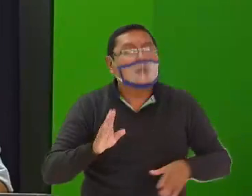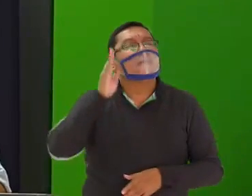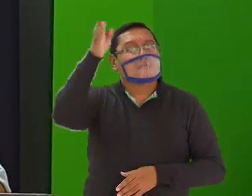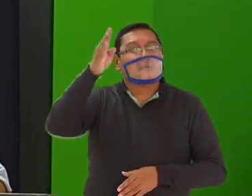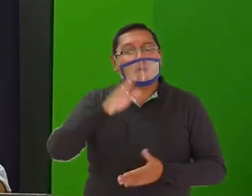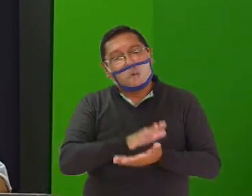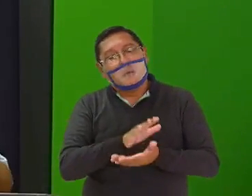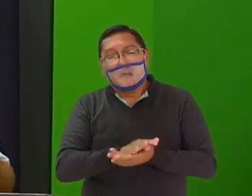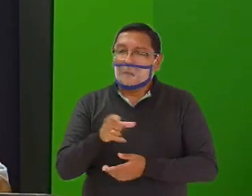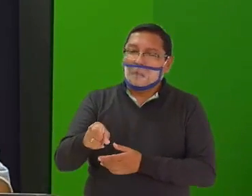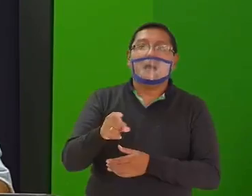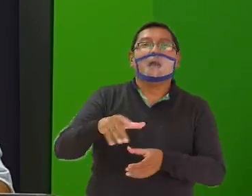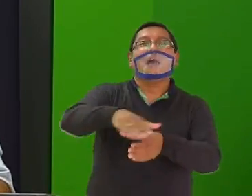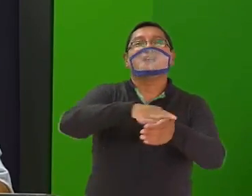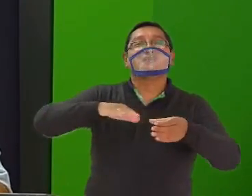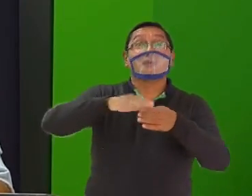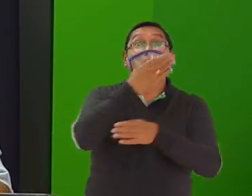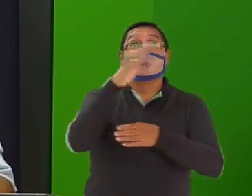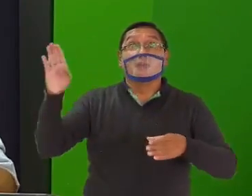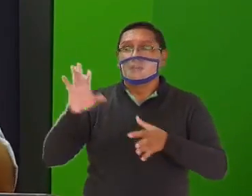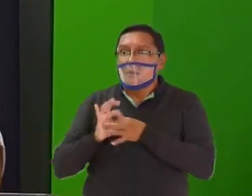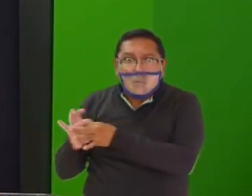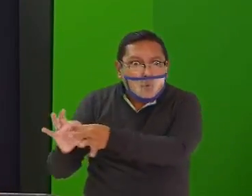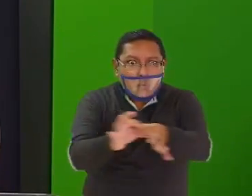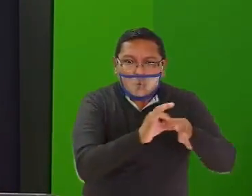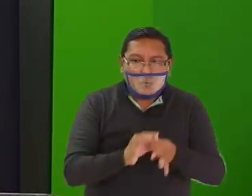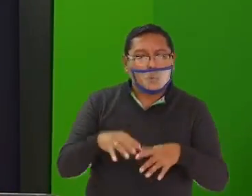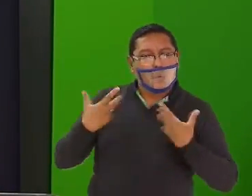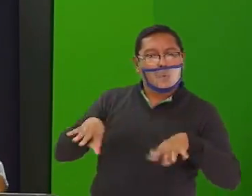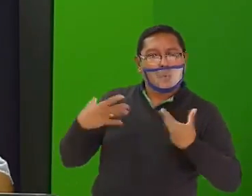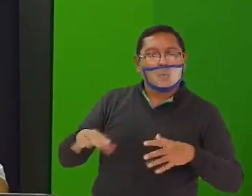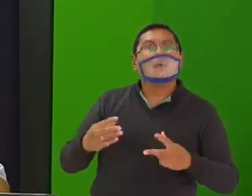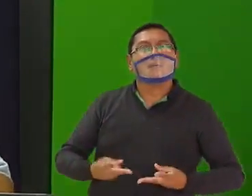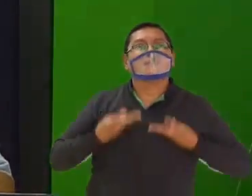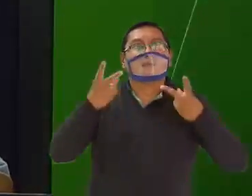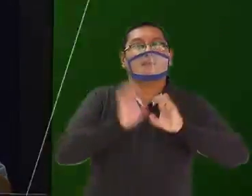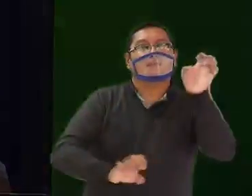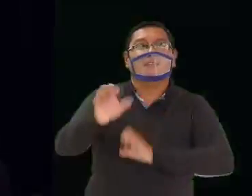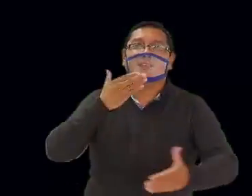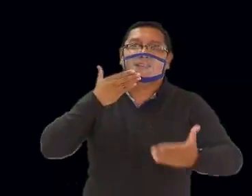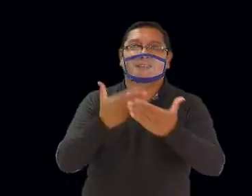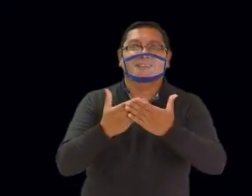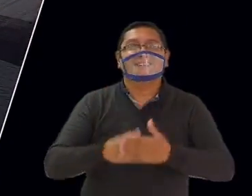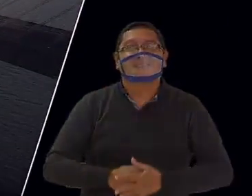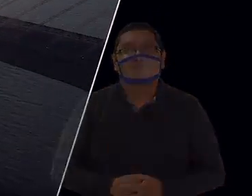que una ciudad entera se unió para defender la vida. Muchas gracias.